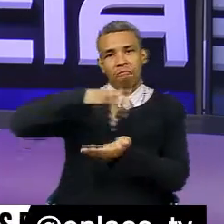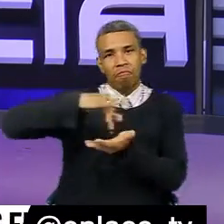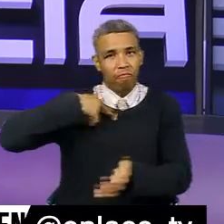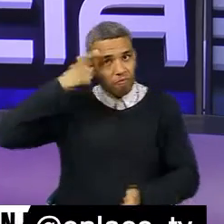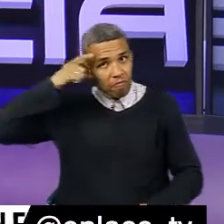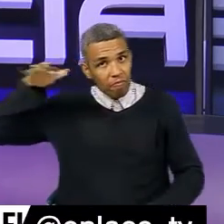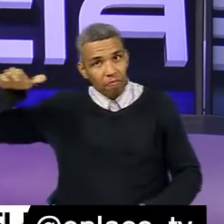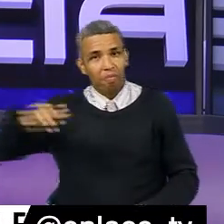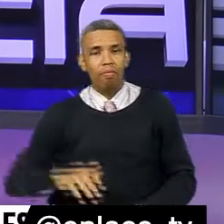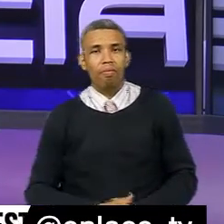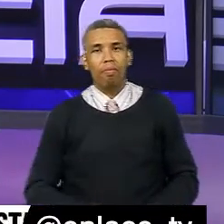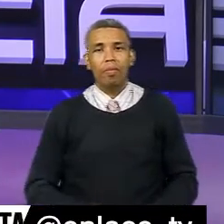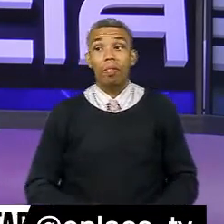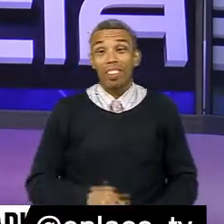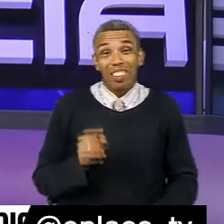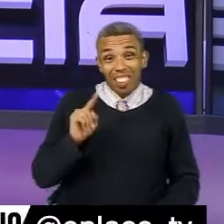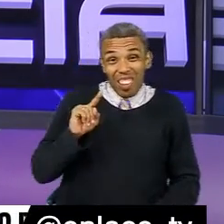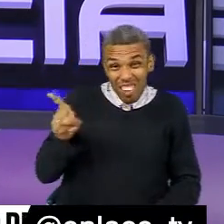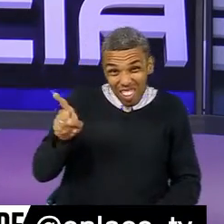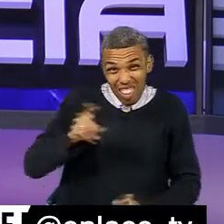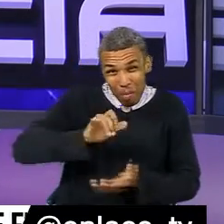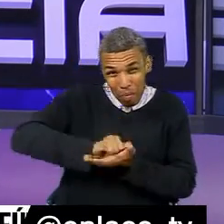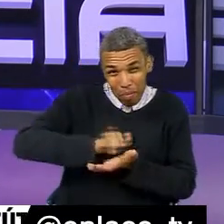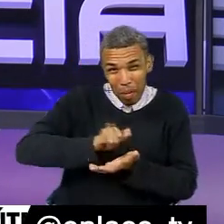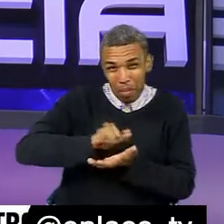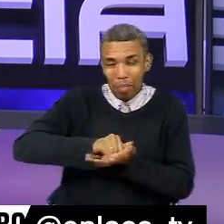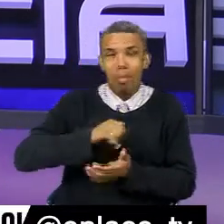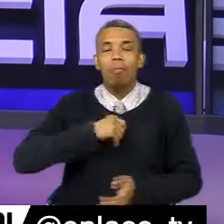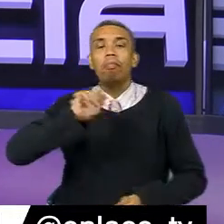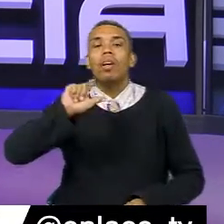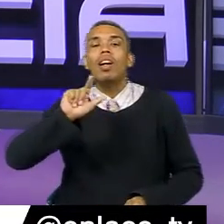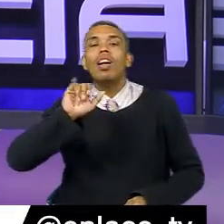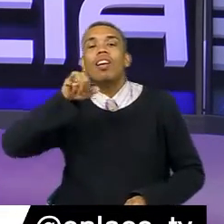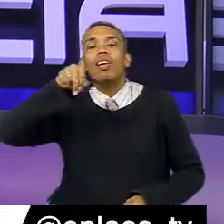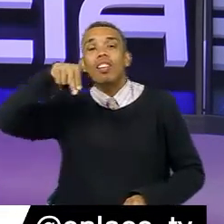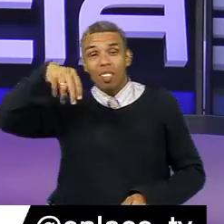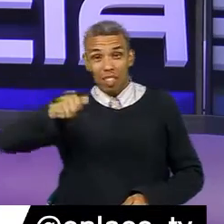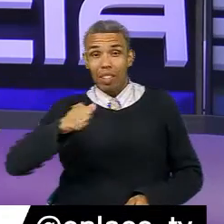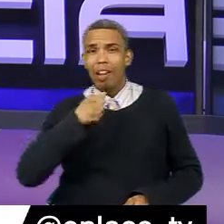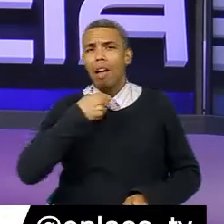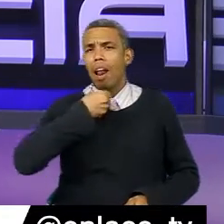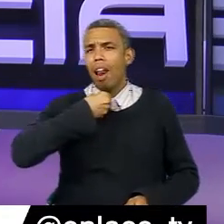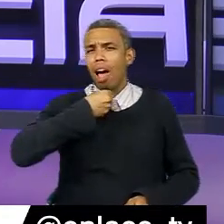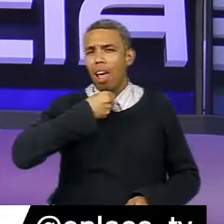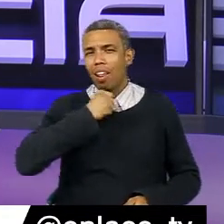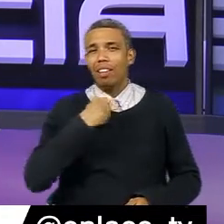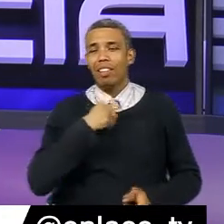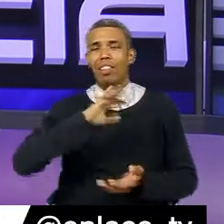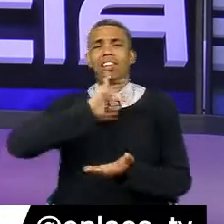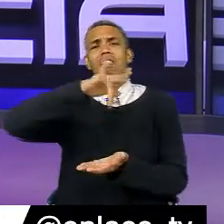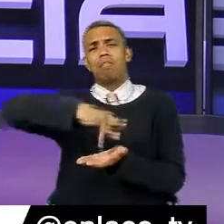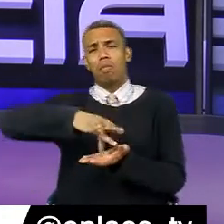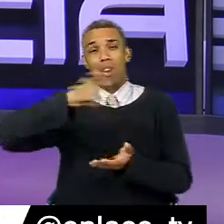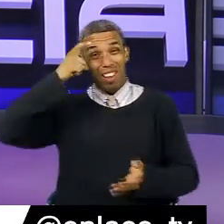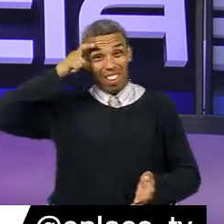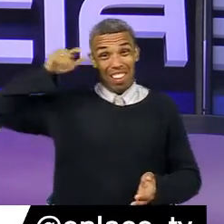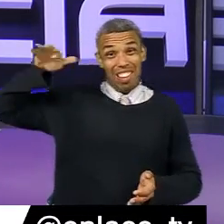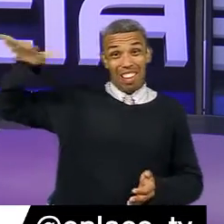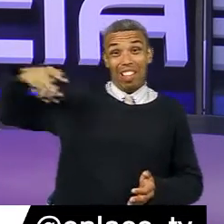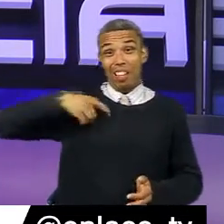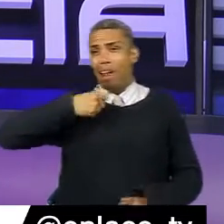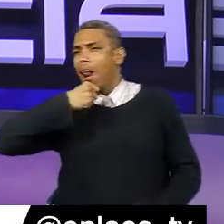Y Lina Brujés, nuestra enviada especial por parte de Enlace de Televisión y por supuesto del Semanario Obrero a Cartagena,